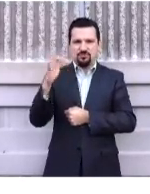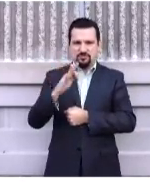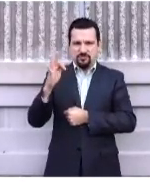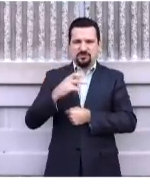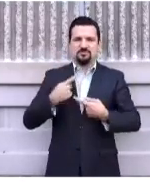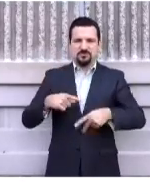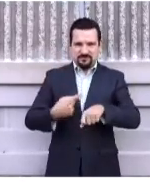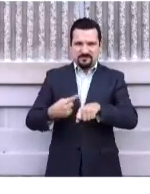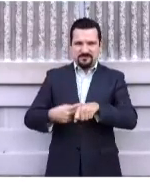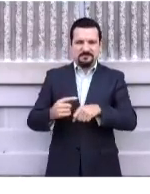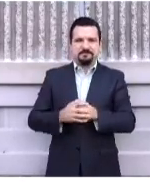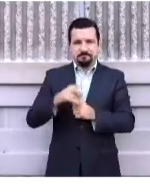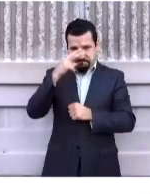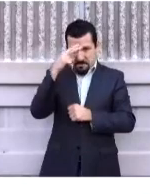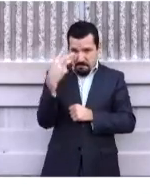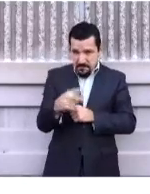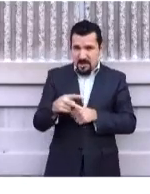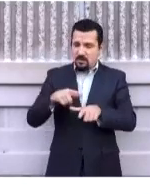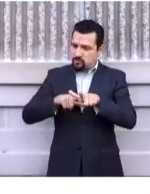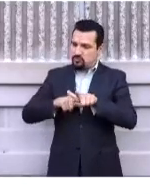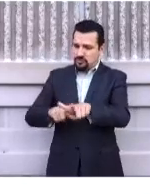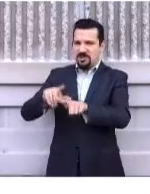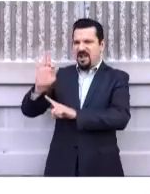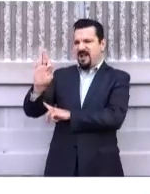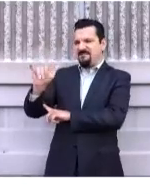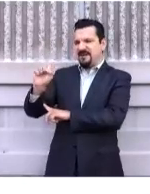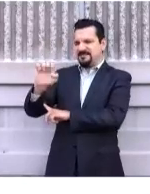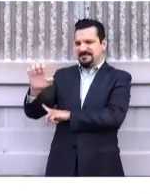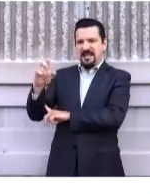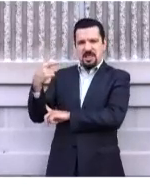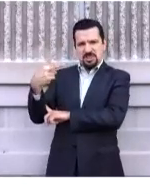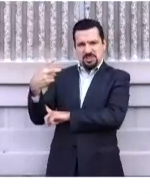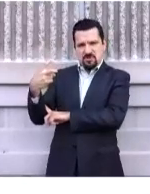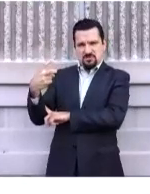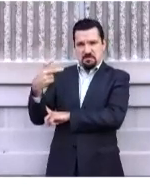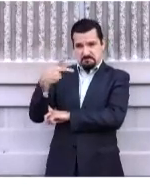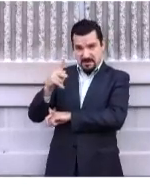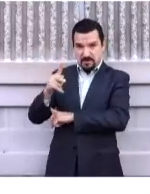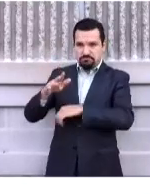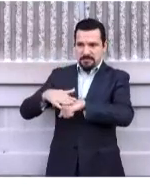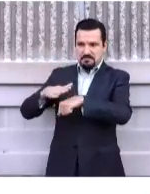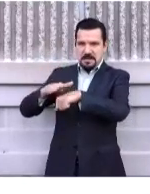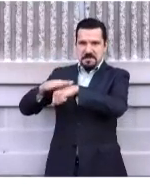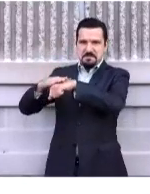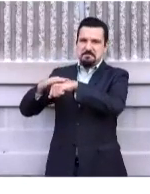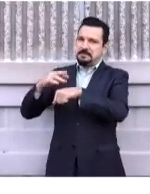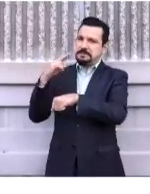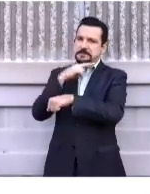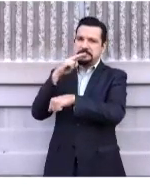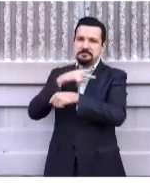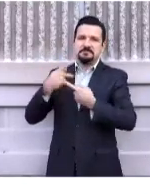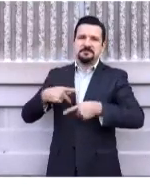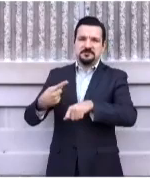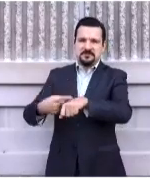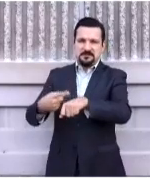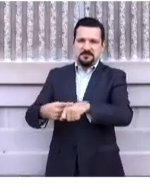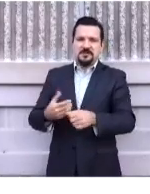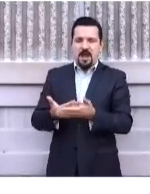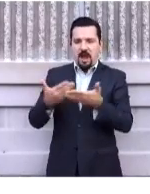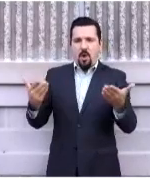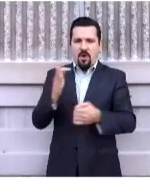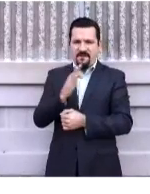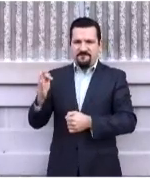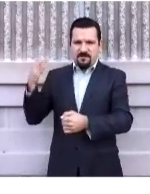México permanece en la fase 2, pero con un crecimiento acelerado de la epidemia. A la